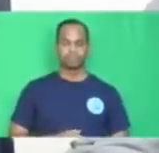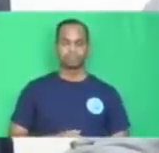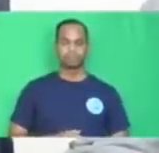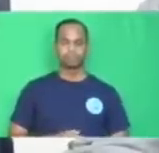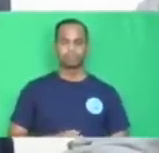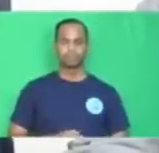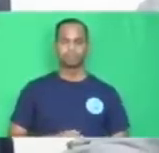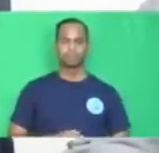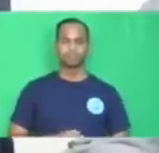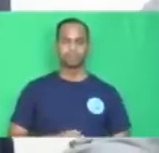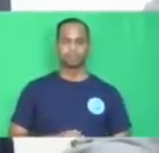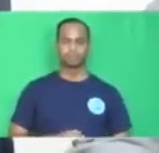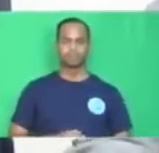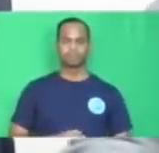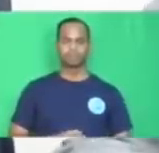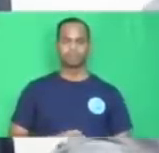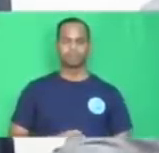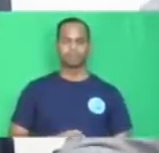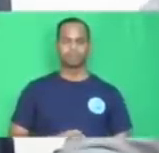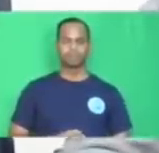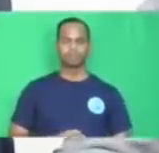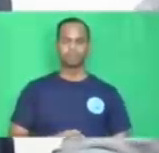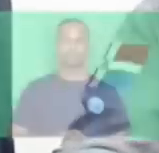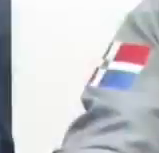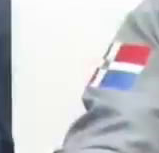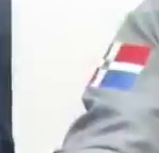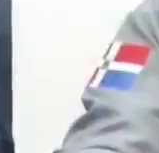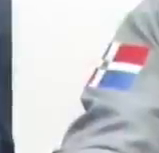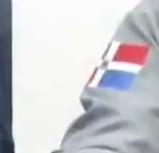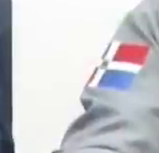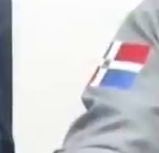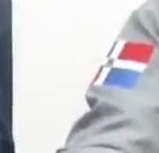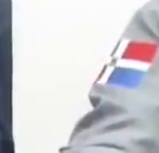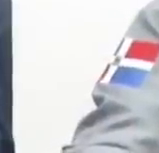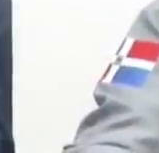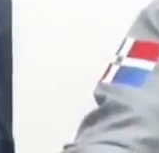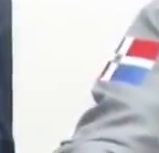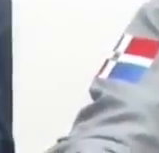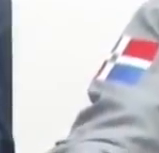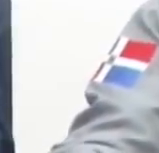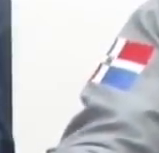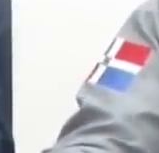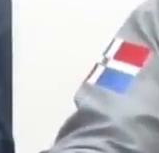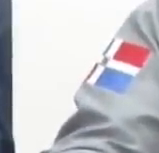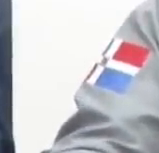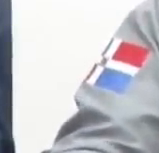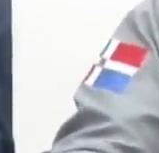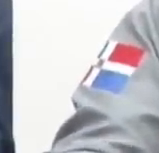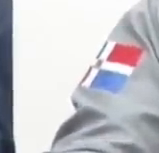2 personas movilizadas, área segura 280, carreteras afectadas,